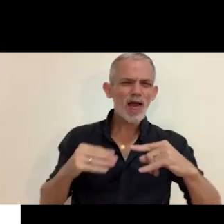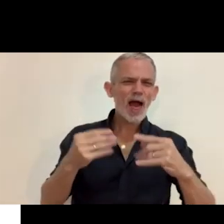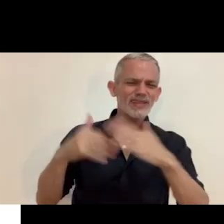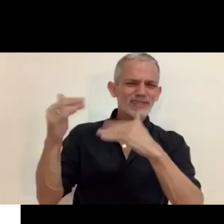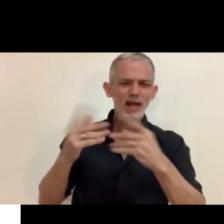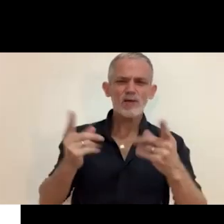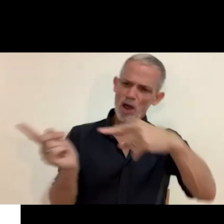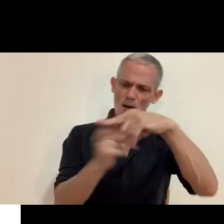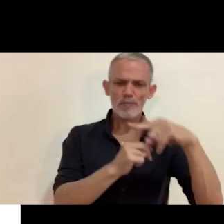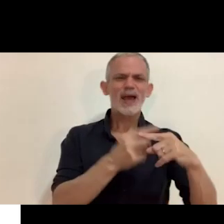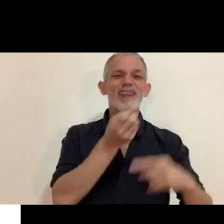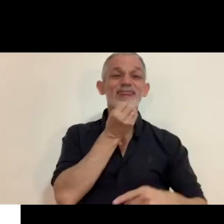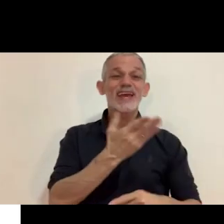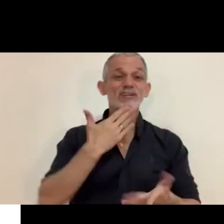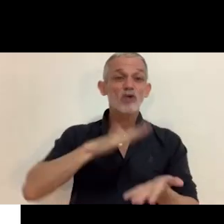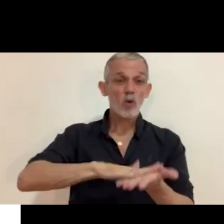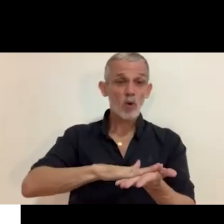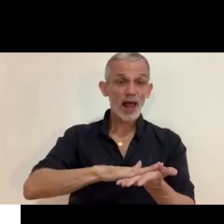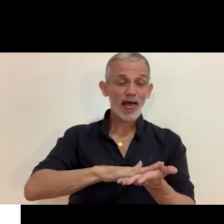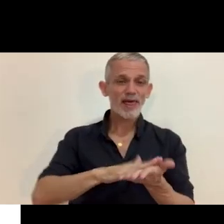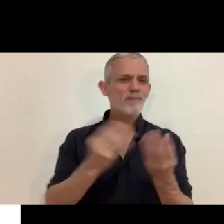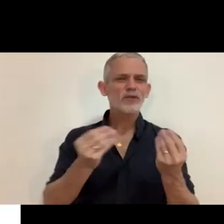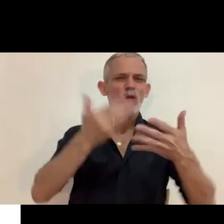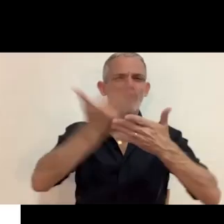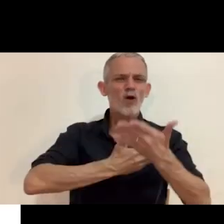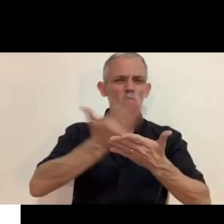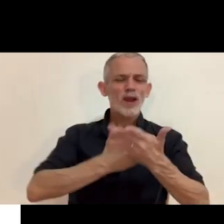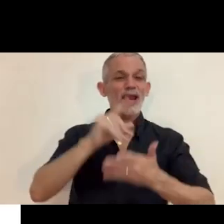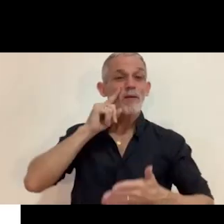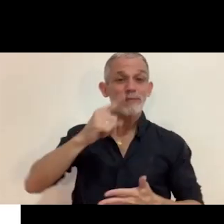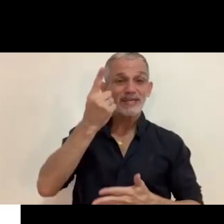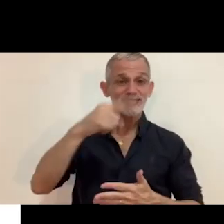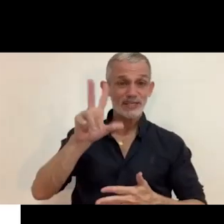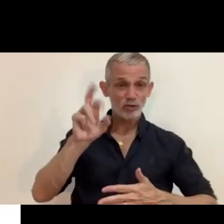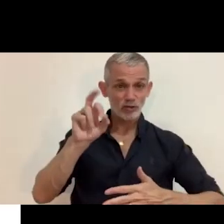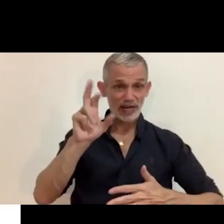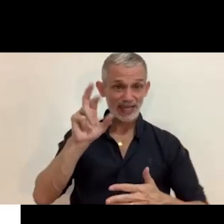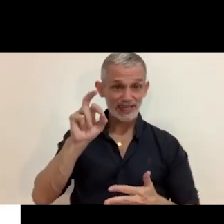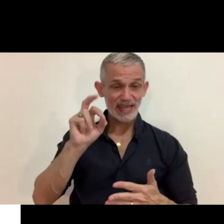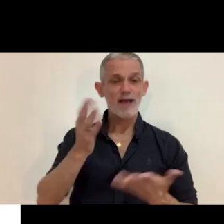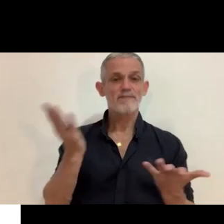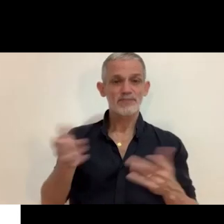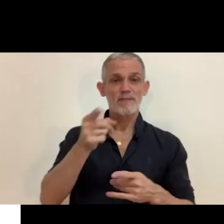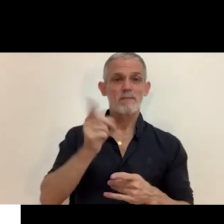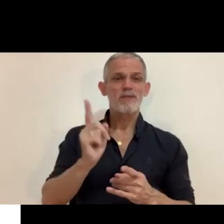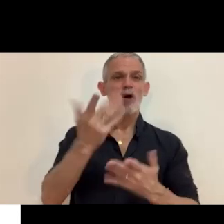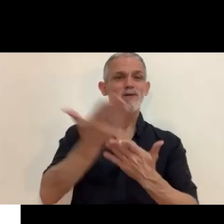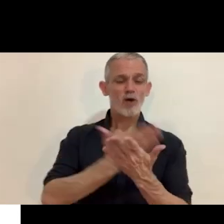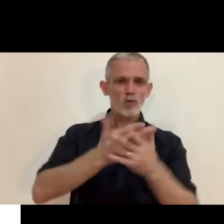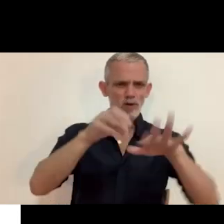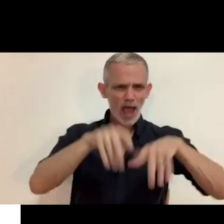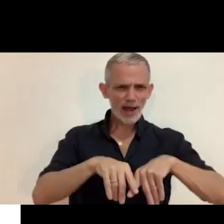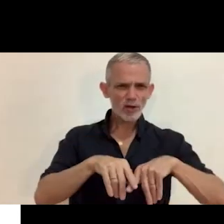una declaración jurada a través del formulario 1130, donde se va a determinar el